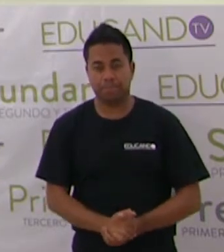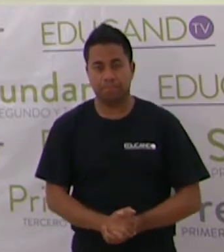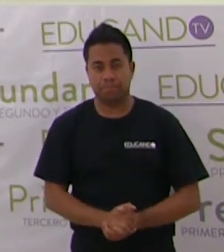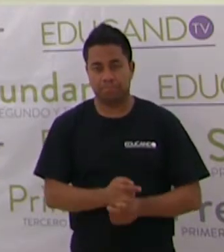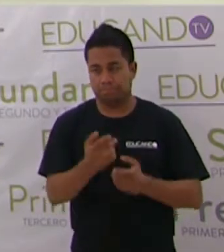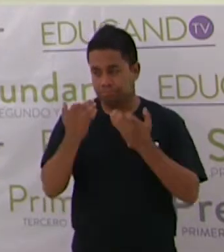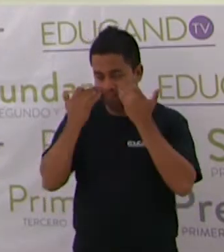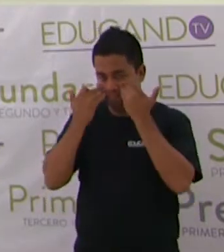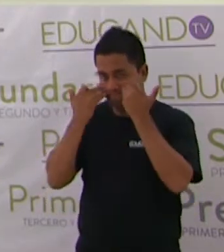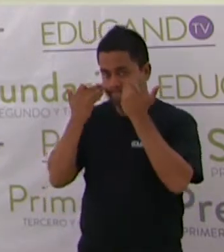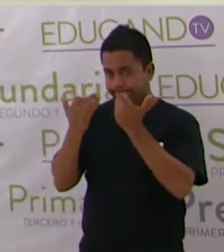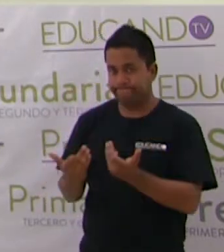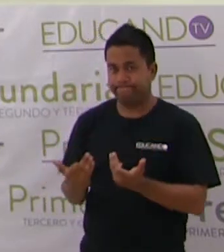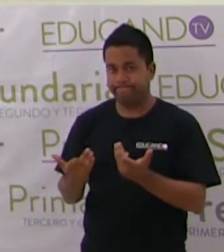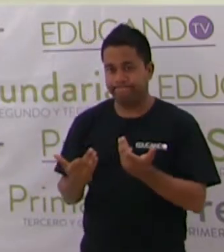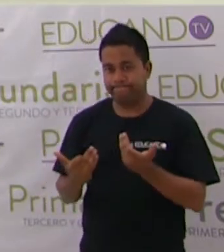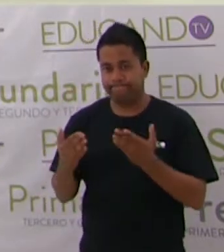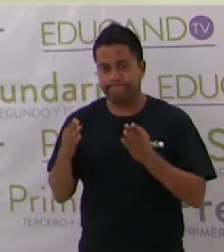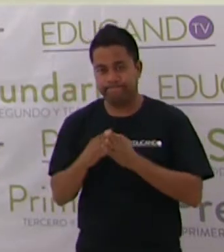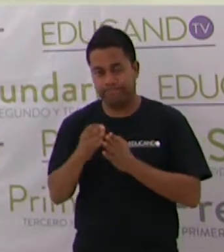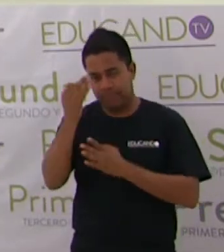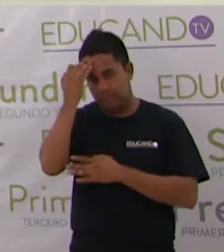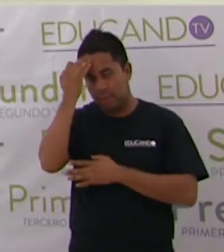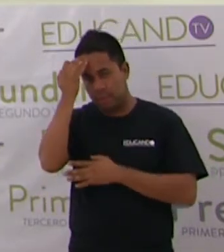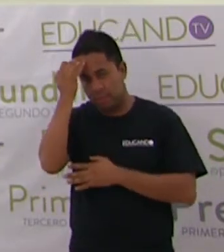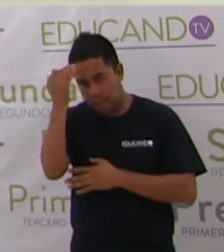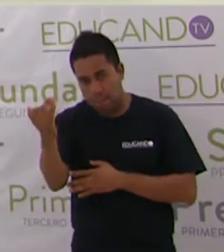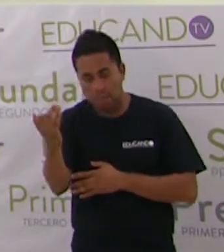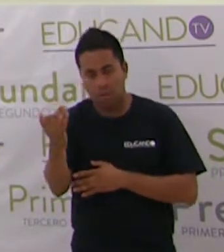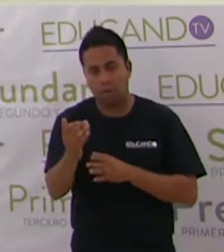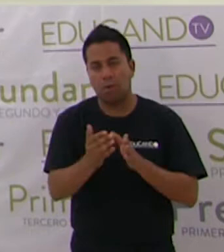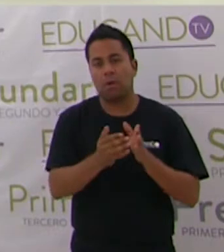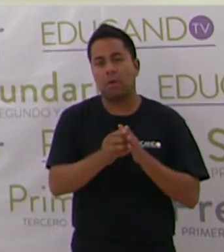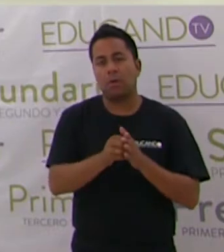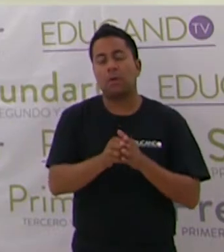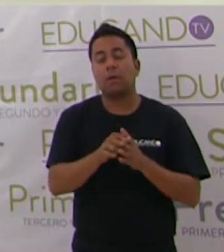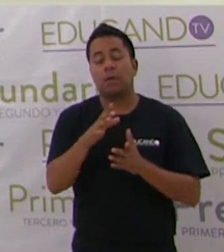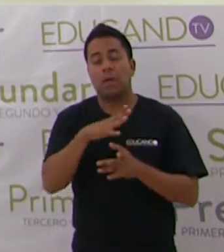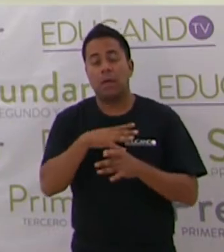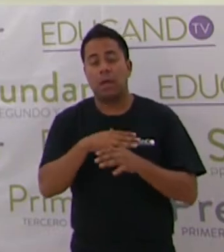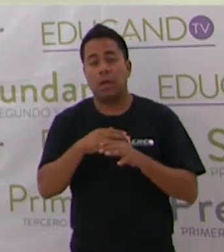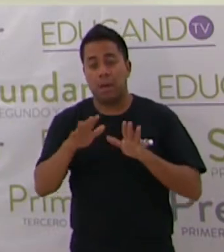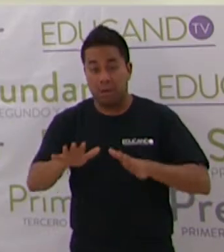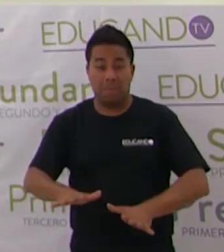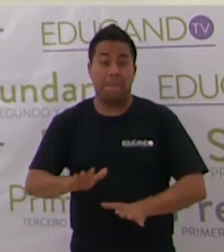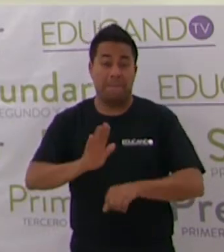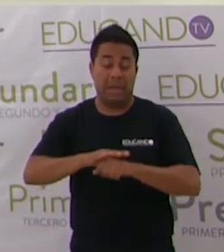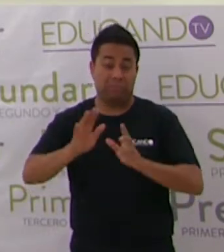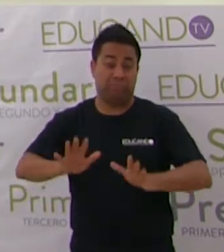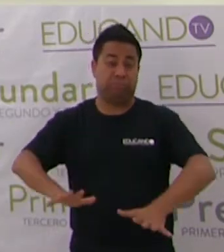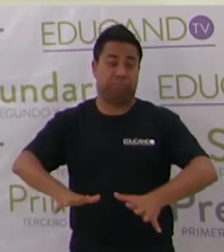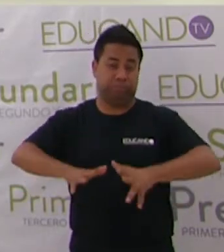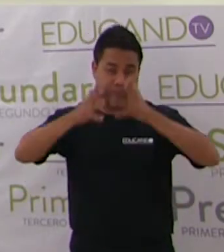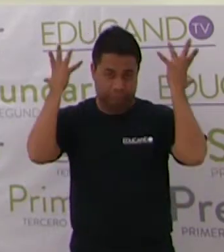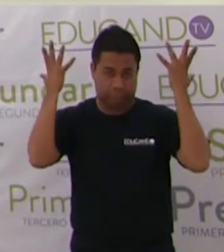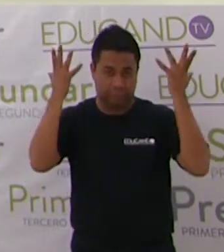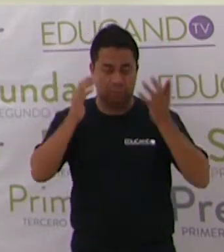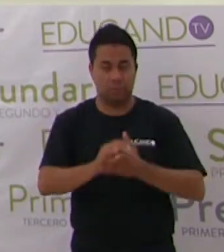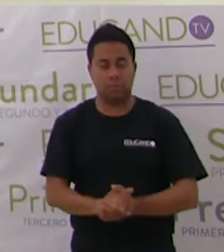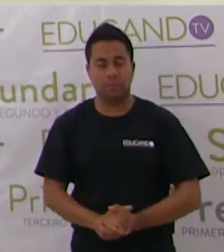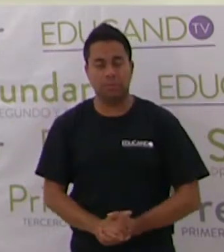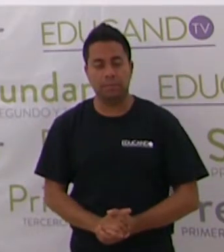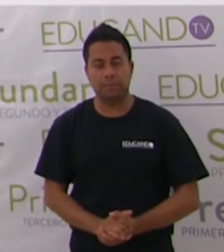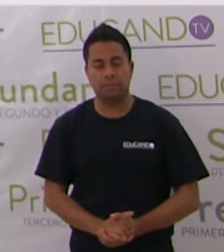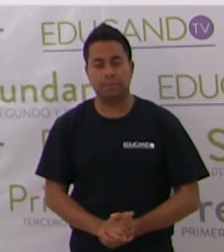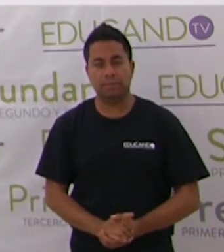ves, conforme va avanzando el tiempo, va aumentando la velocidad.